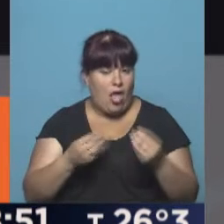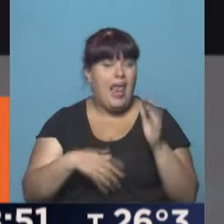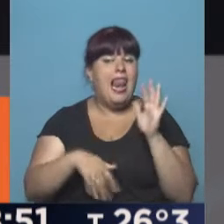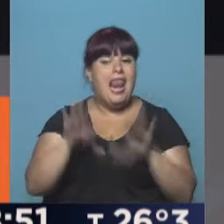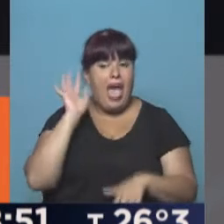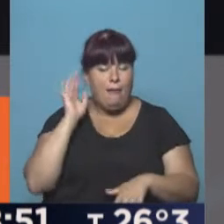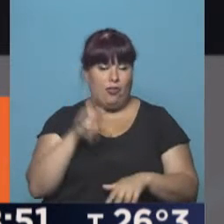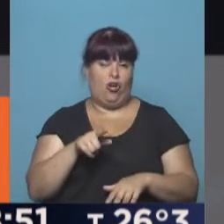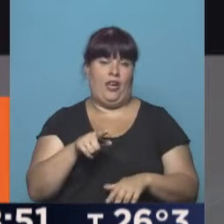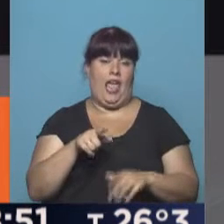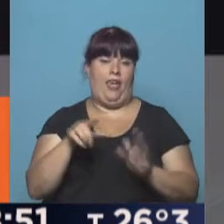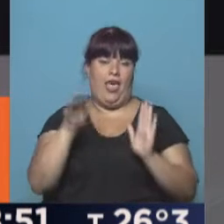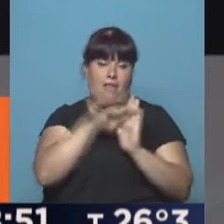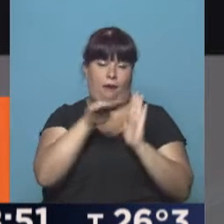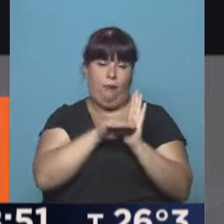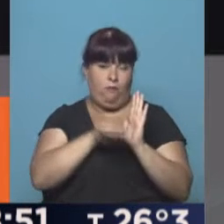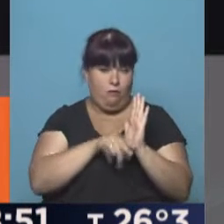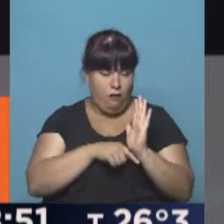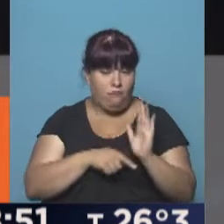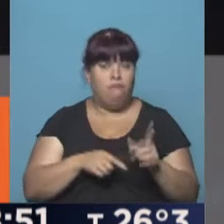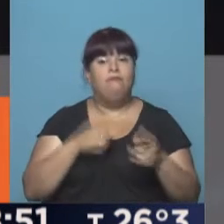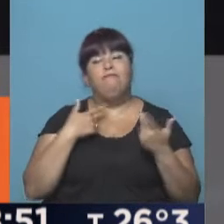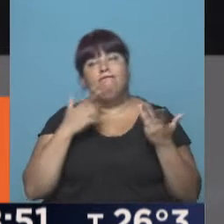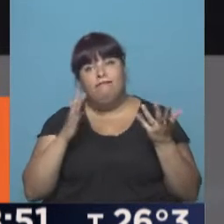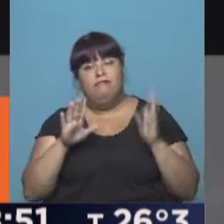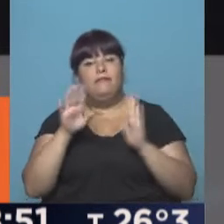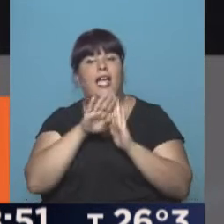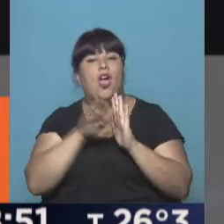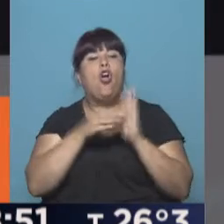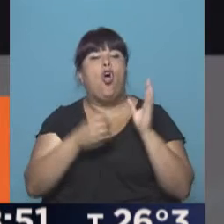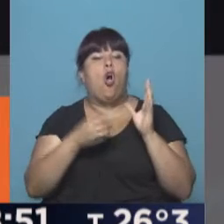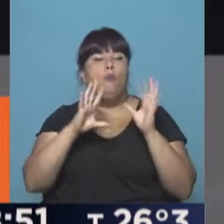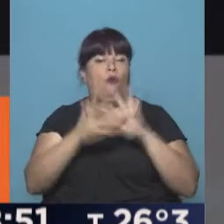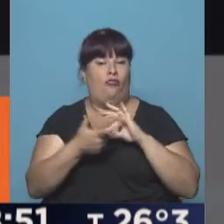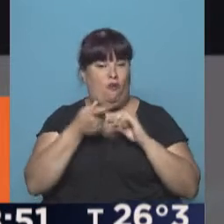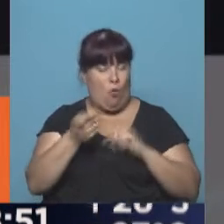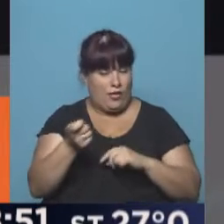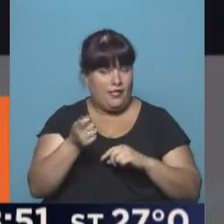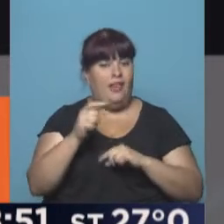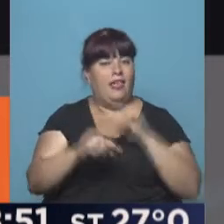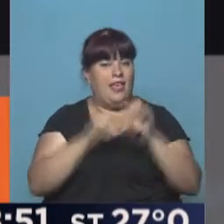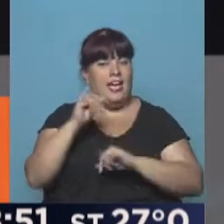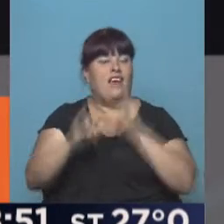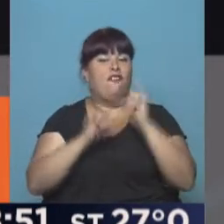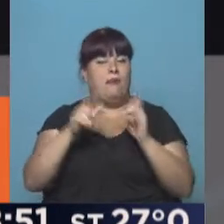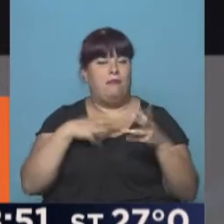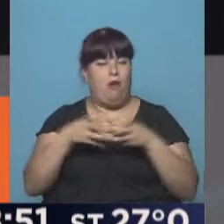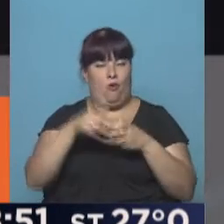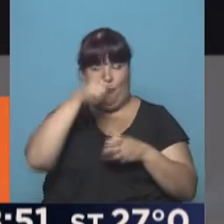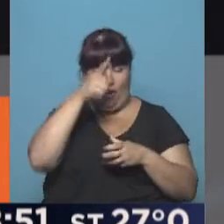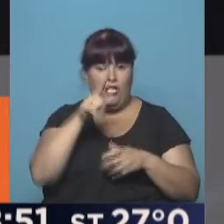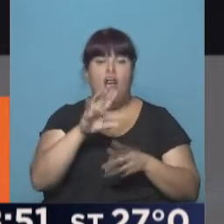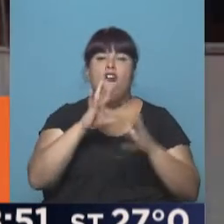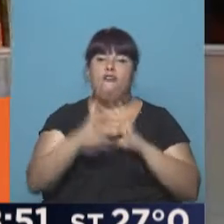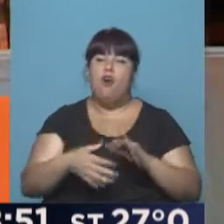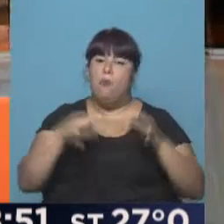parte de las menciones, diríamos, de la construcción jurídica, va tomando los informes de la auditoría. Y lo hace